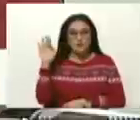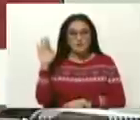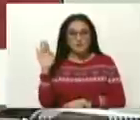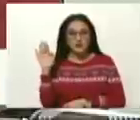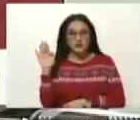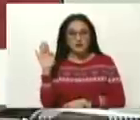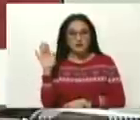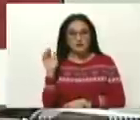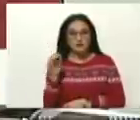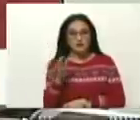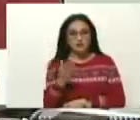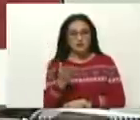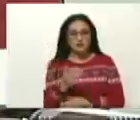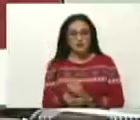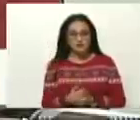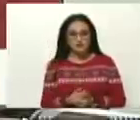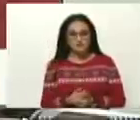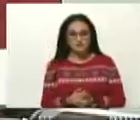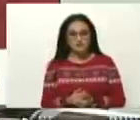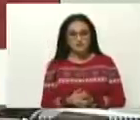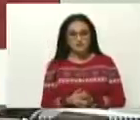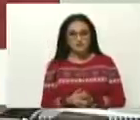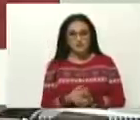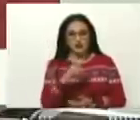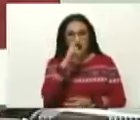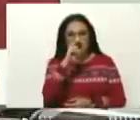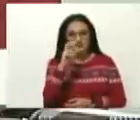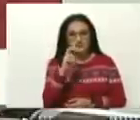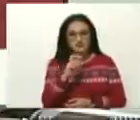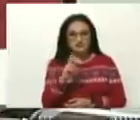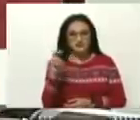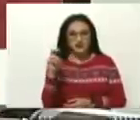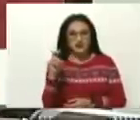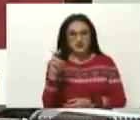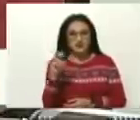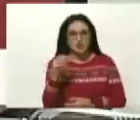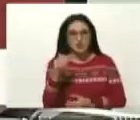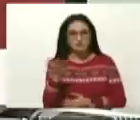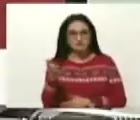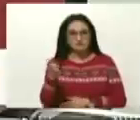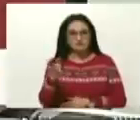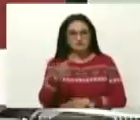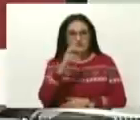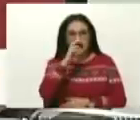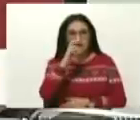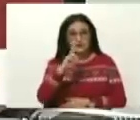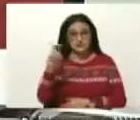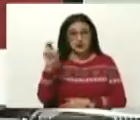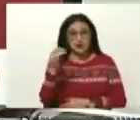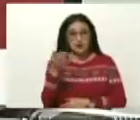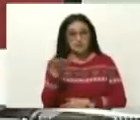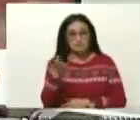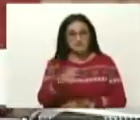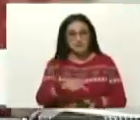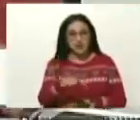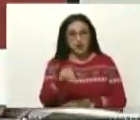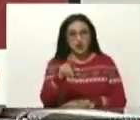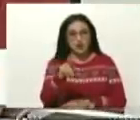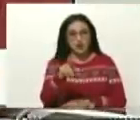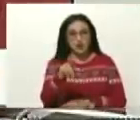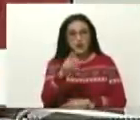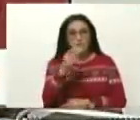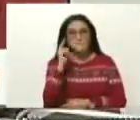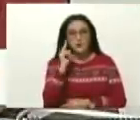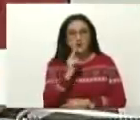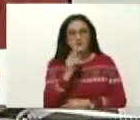el Samandehuere, aniversario de la partida de nuestro padre Bolívar, y las navidades